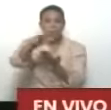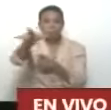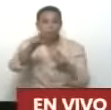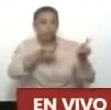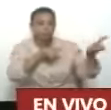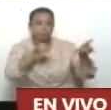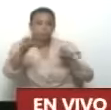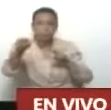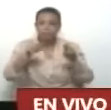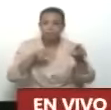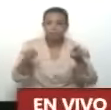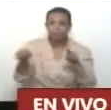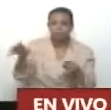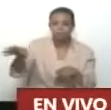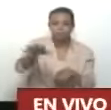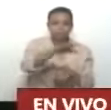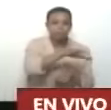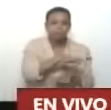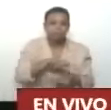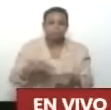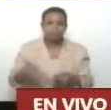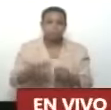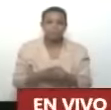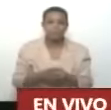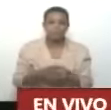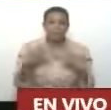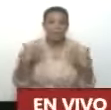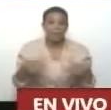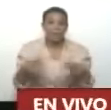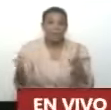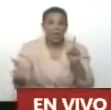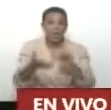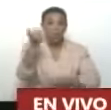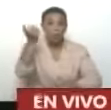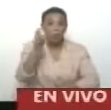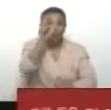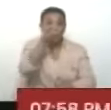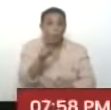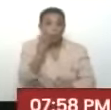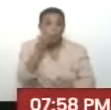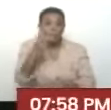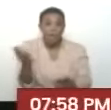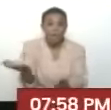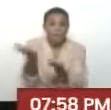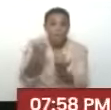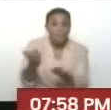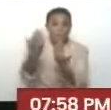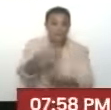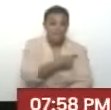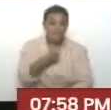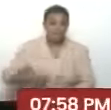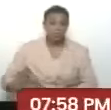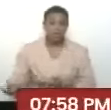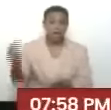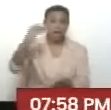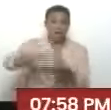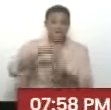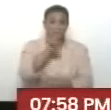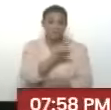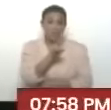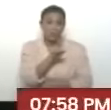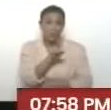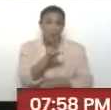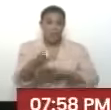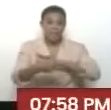chum, chum, chum, chum, para acá, para allá. Tremendos logros de la CABA para traer la inversión, la tecnología, la industria de